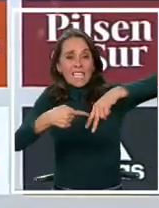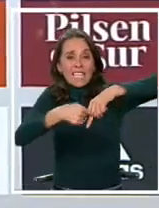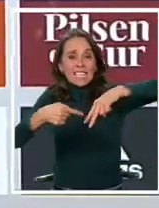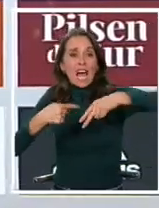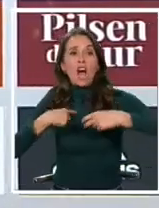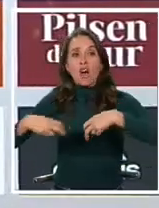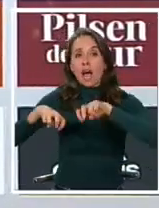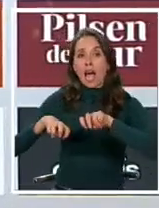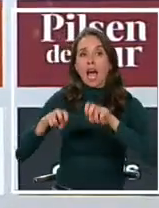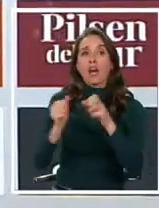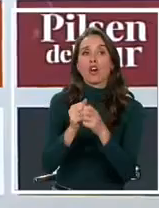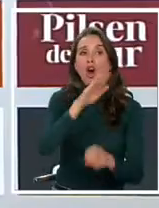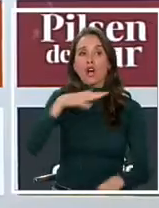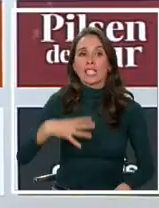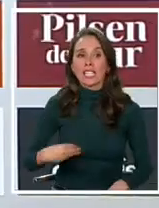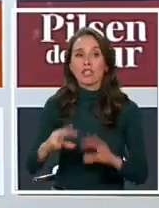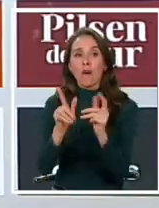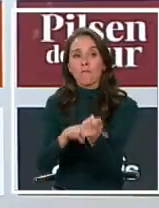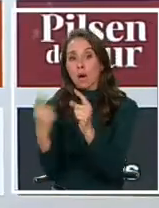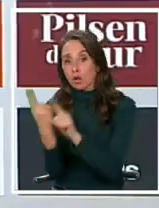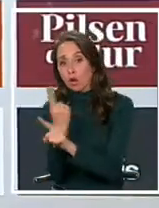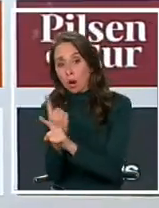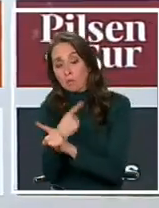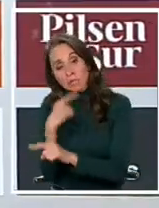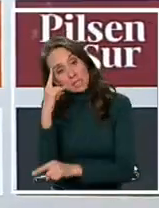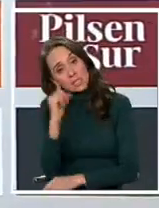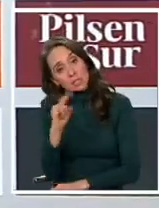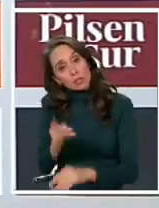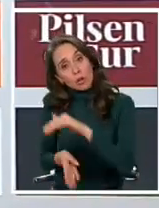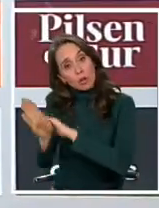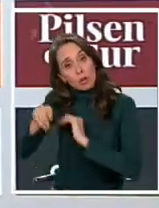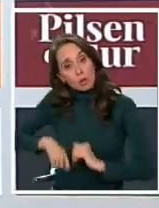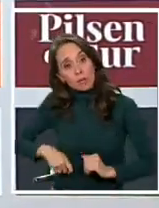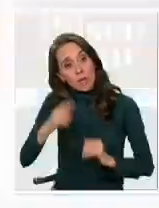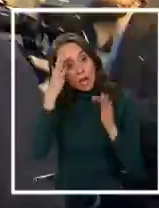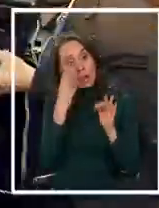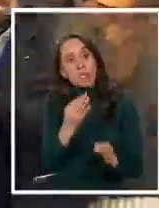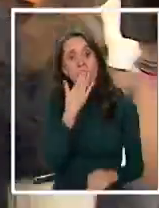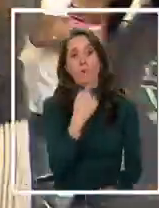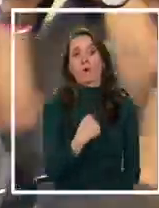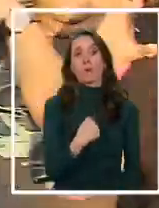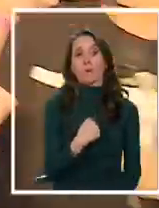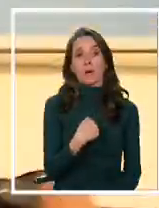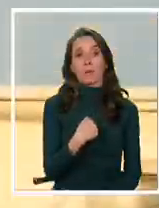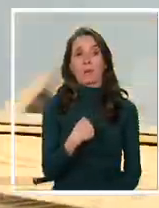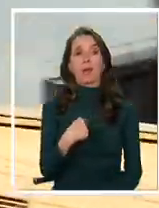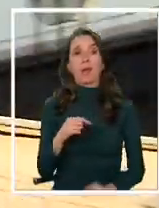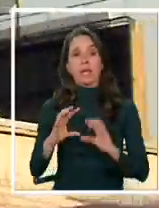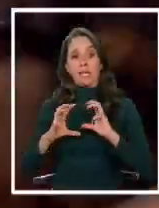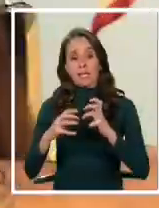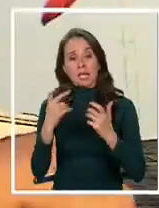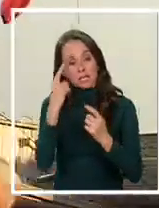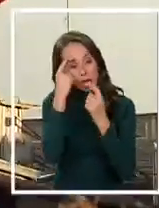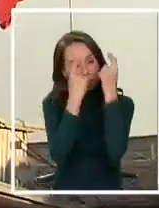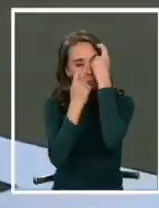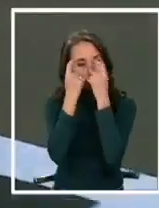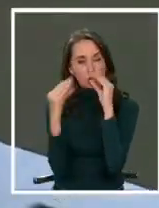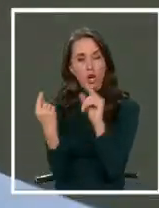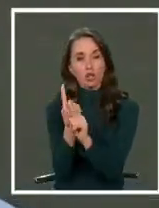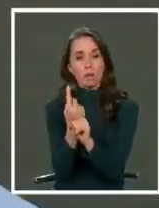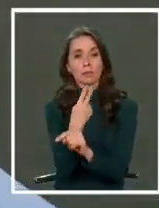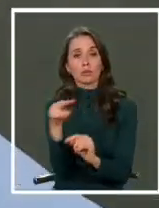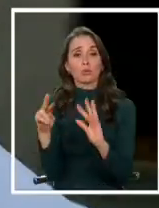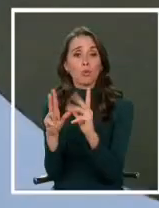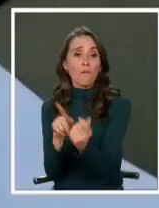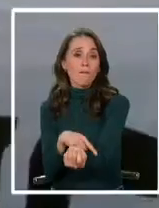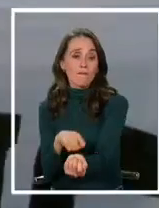mis hijos mi familia a conversarlo y voy a decidir qué es lo mejor para mí y al parecer Esteban ya lo meditó lo conversó con su